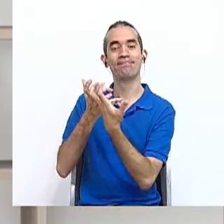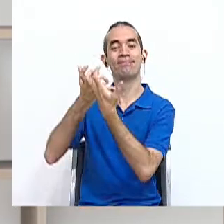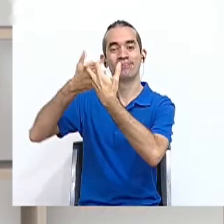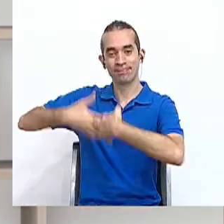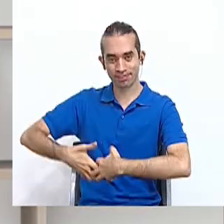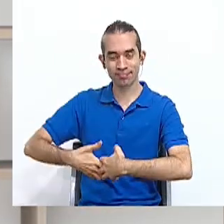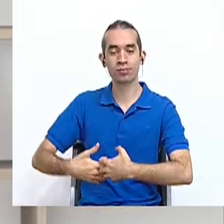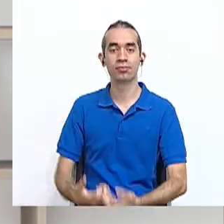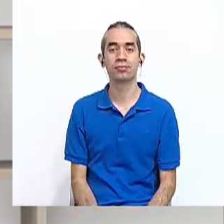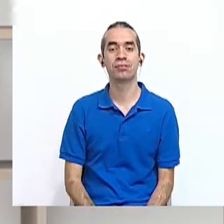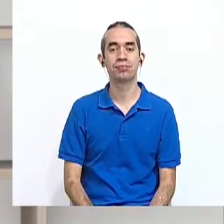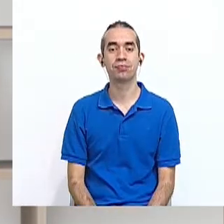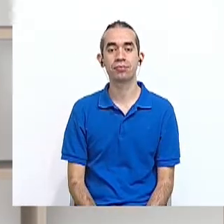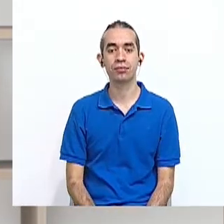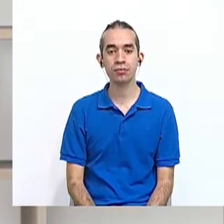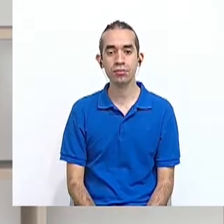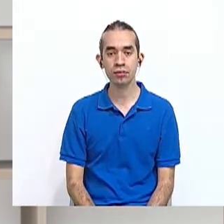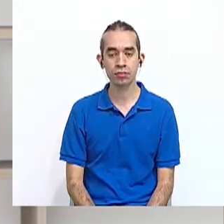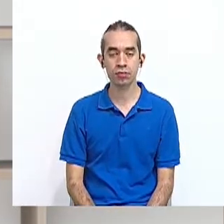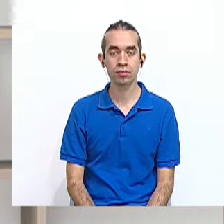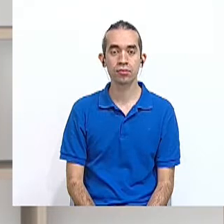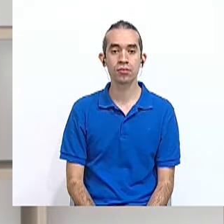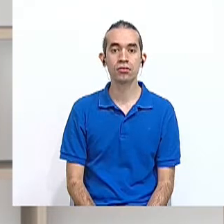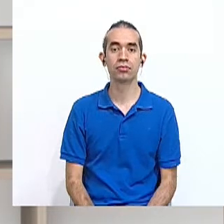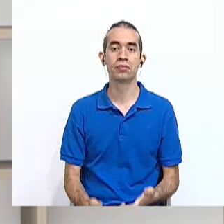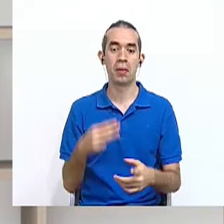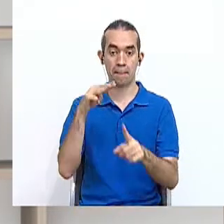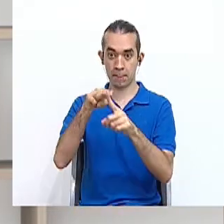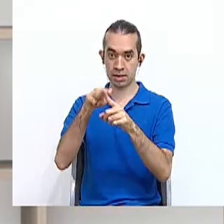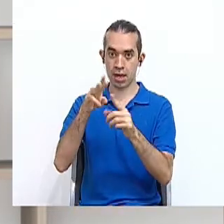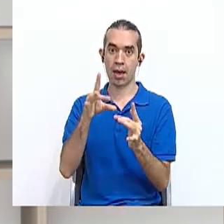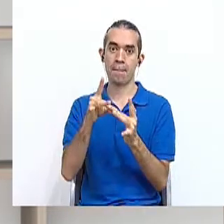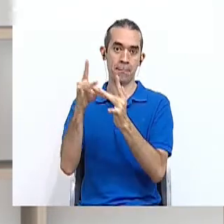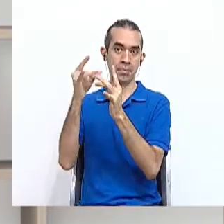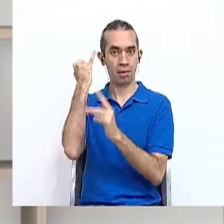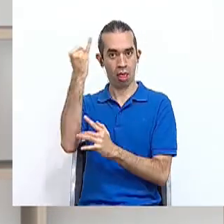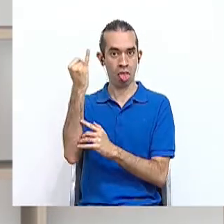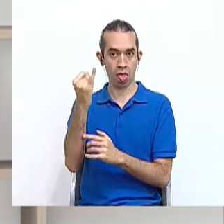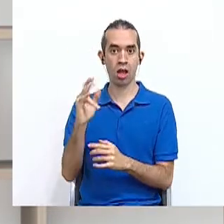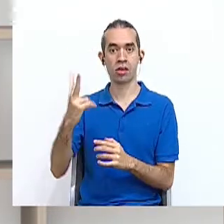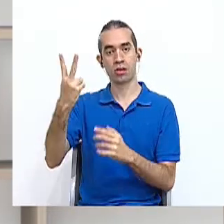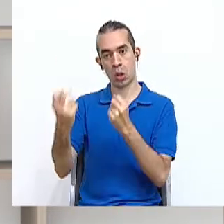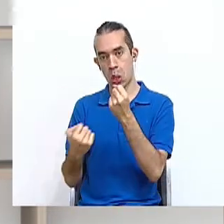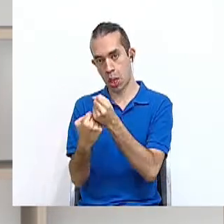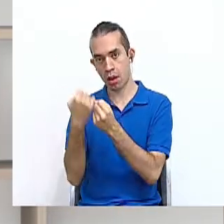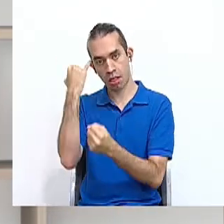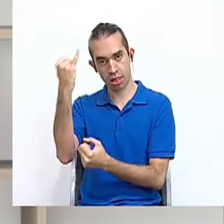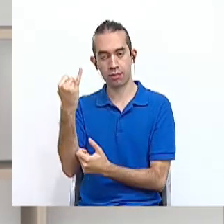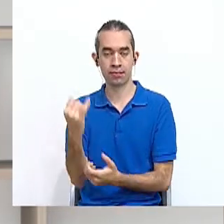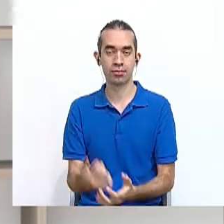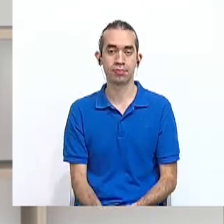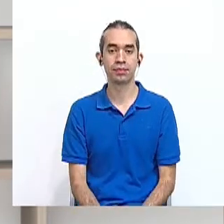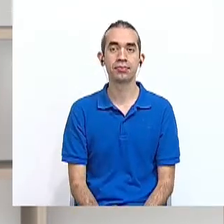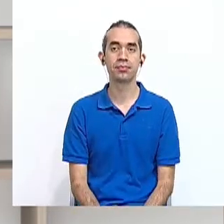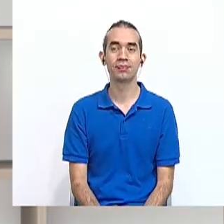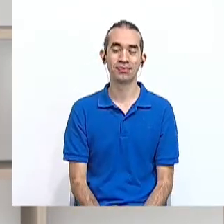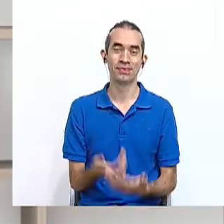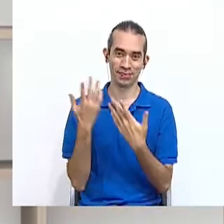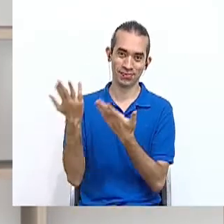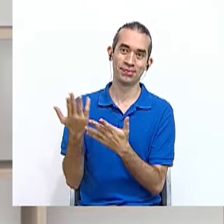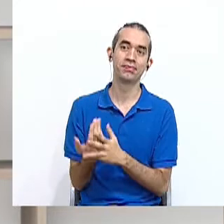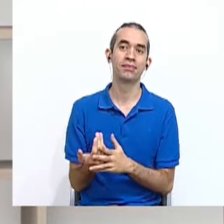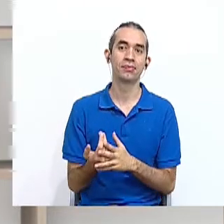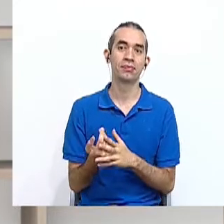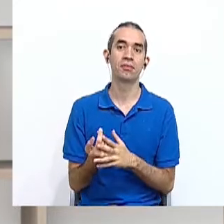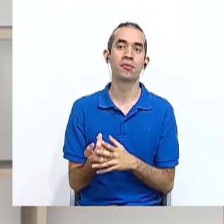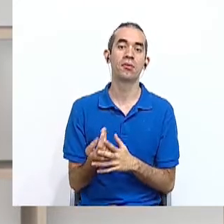es que emita un mensaje y que tenga una idea principal y una idea secundaria. Muy bien, en este caso tenemos la presencia